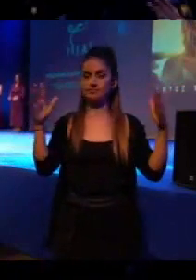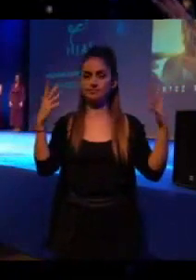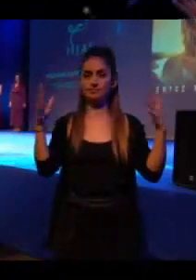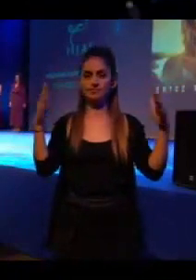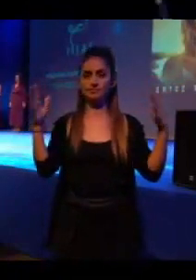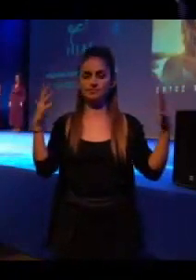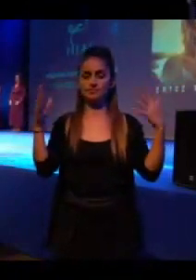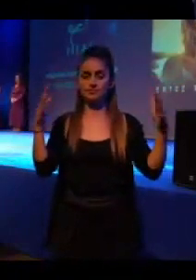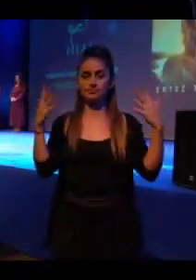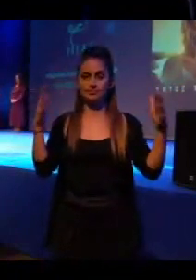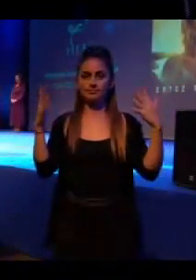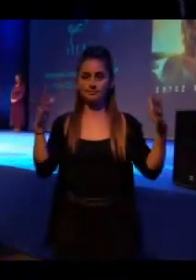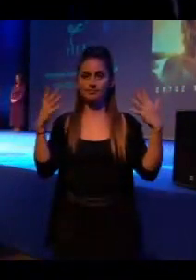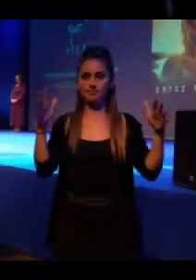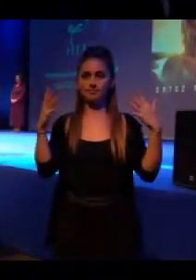Bueno,